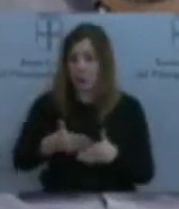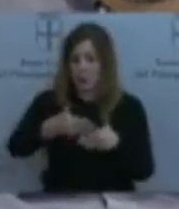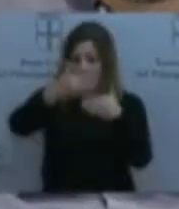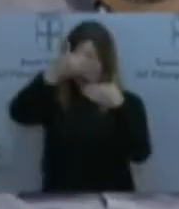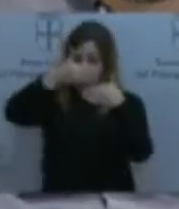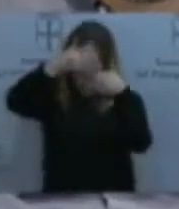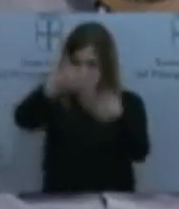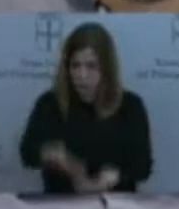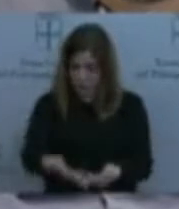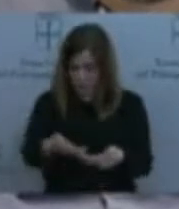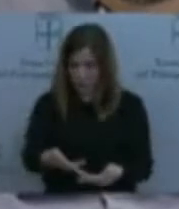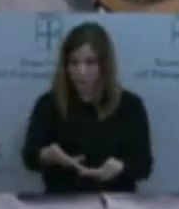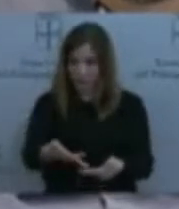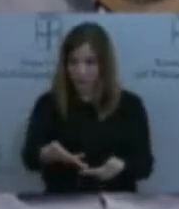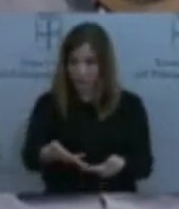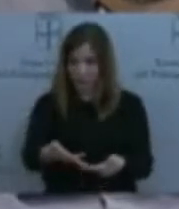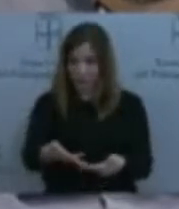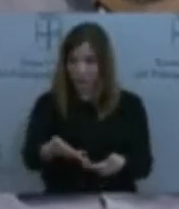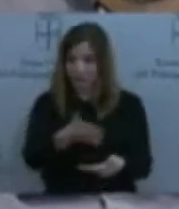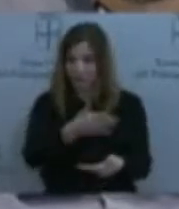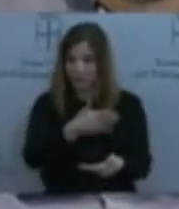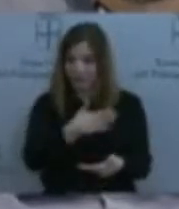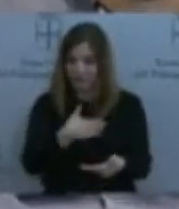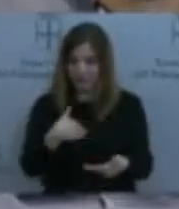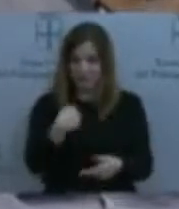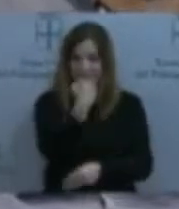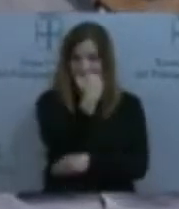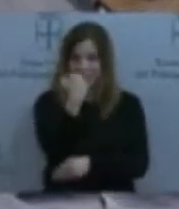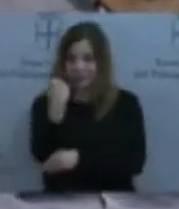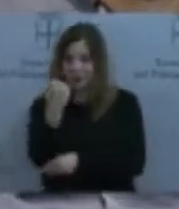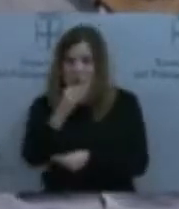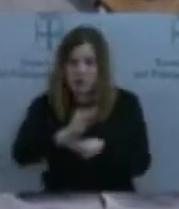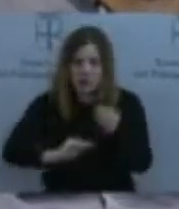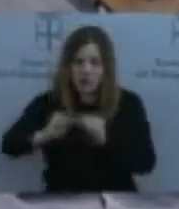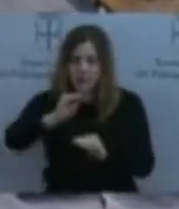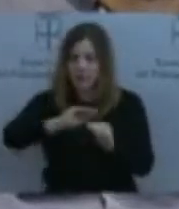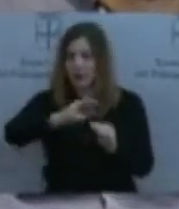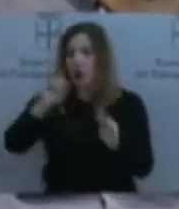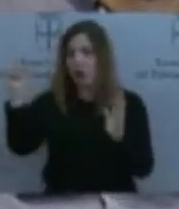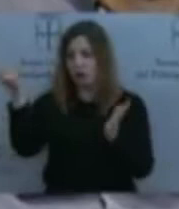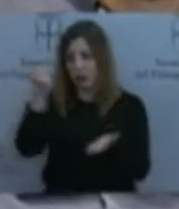trabajar en los cimientos y reconstruirlo de cero, interviniendo con hormigón armado y con caliza.